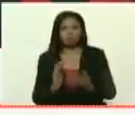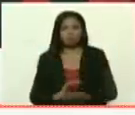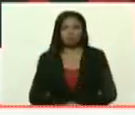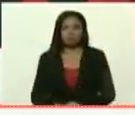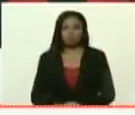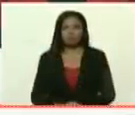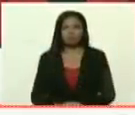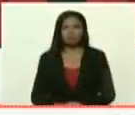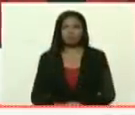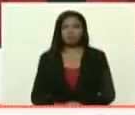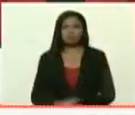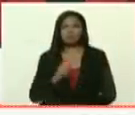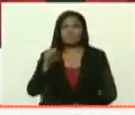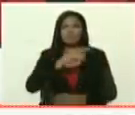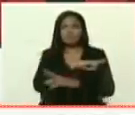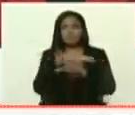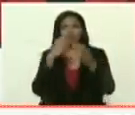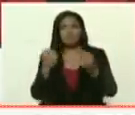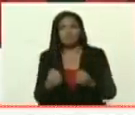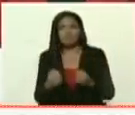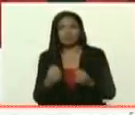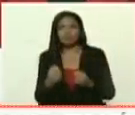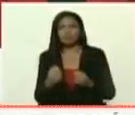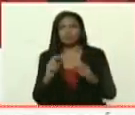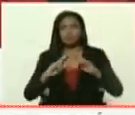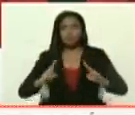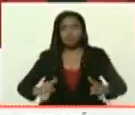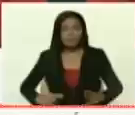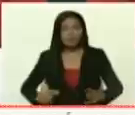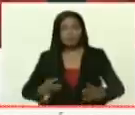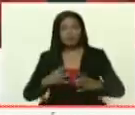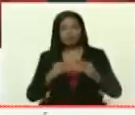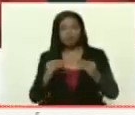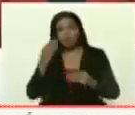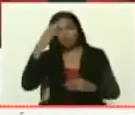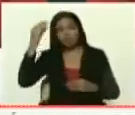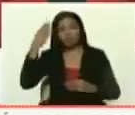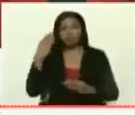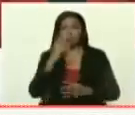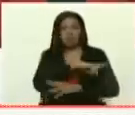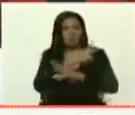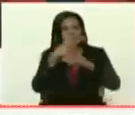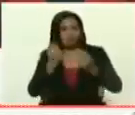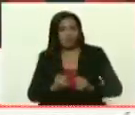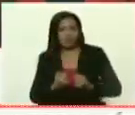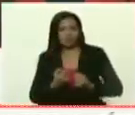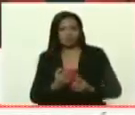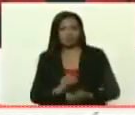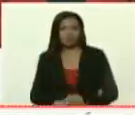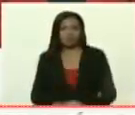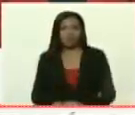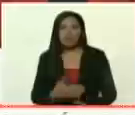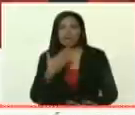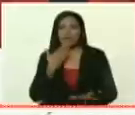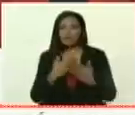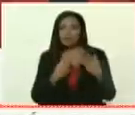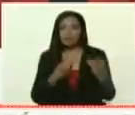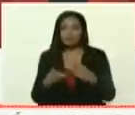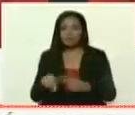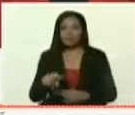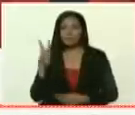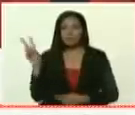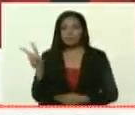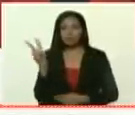hablando de la fuerza de la humanidad, de la fuerza de Dios. Le agradezco su visita a Venezuela